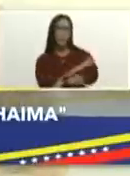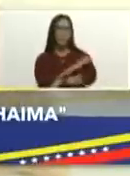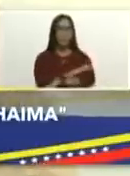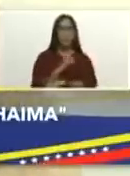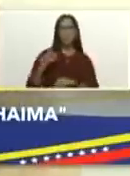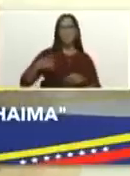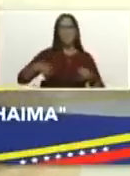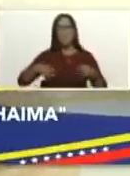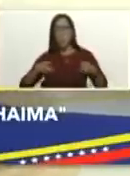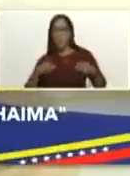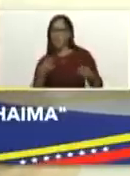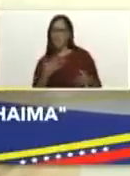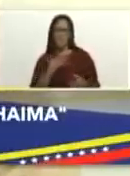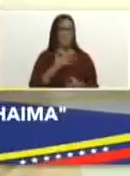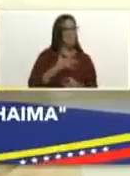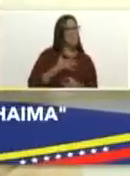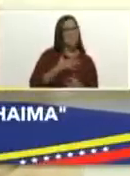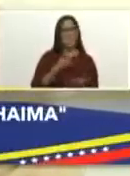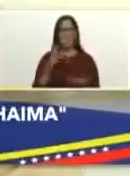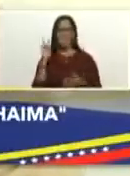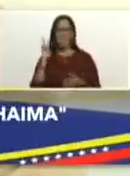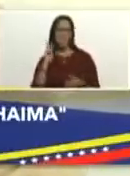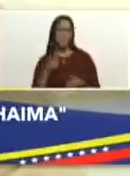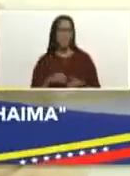doliera al país atacarme